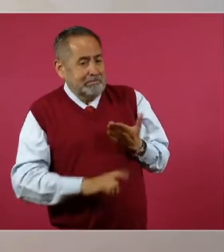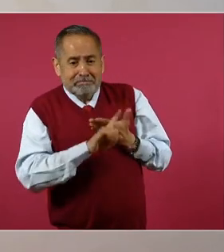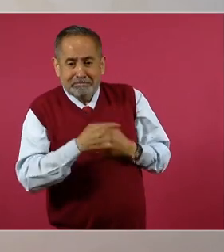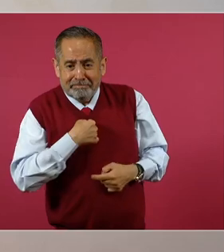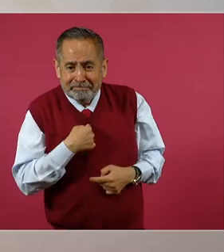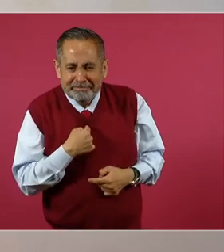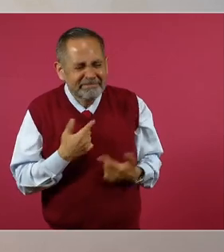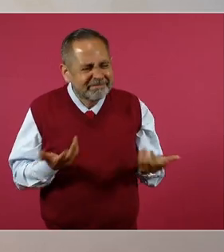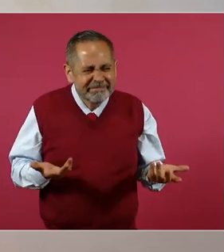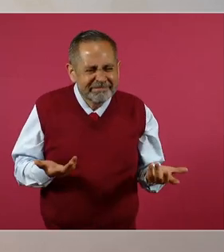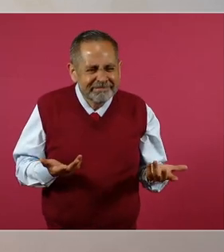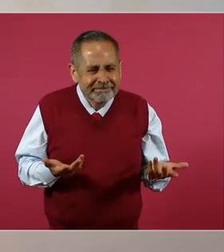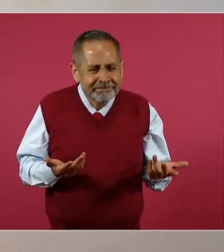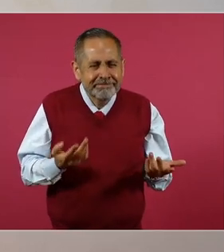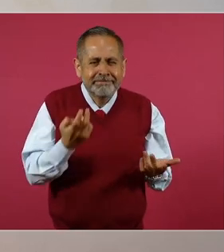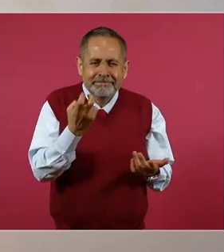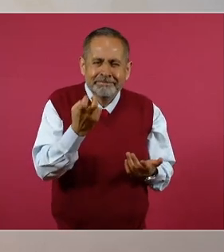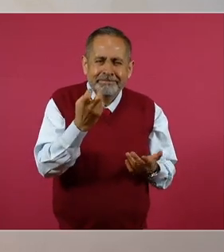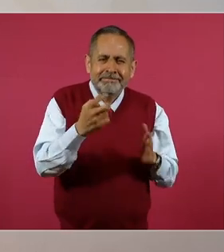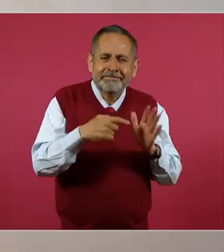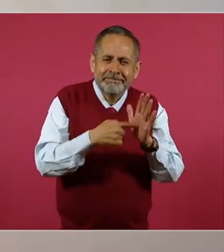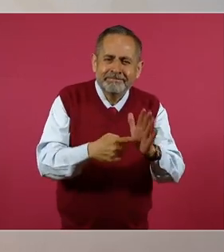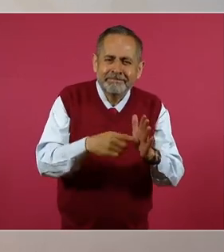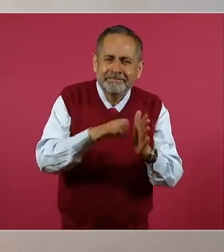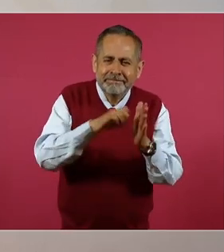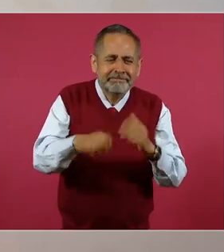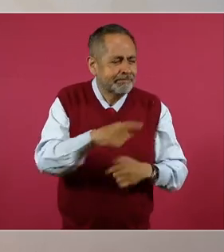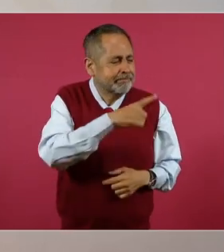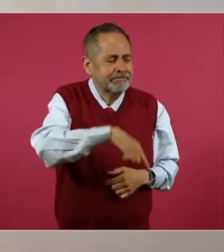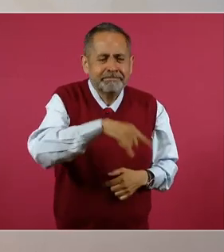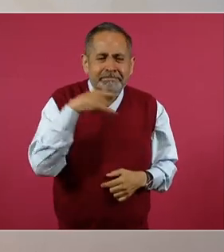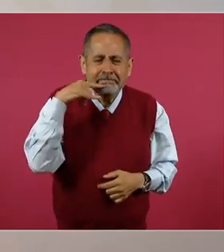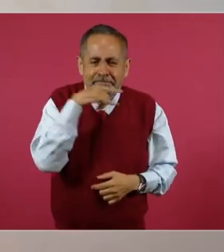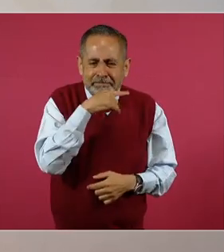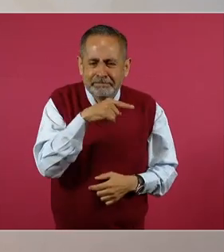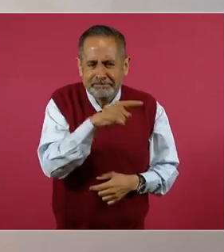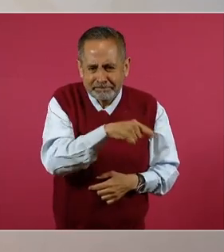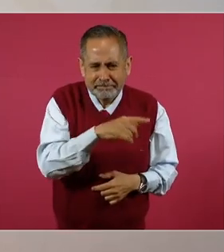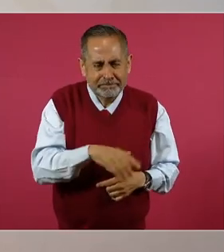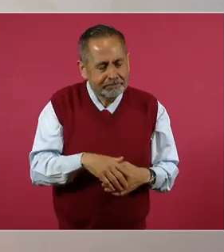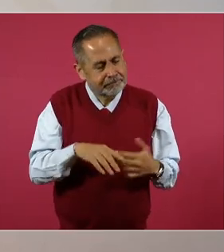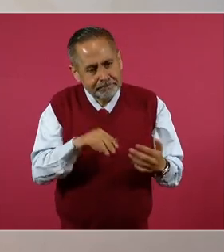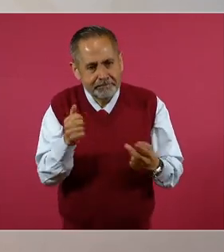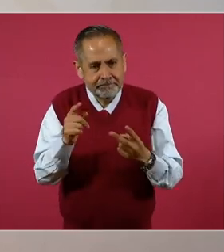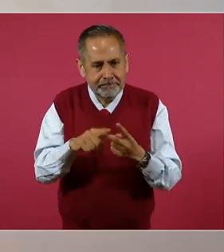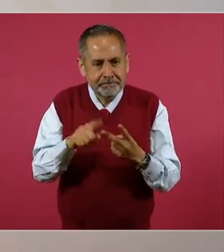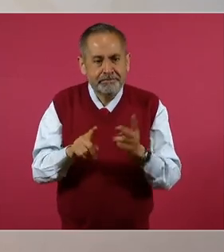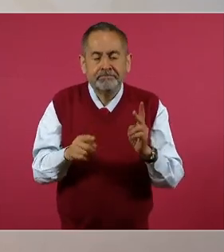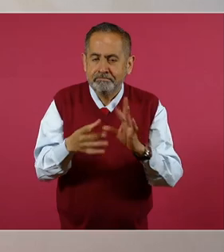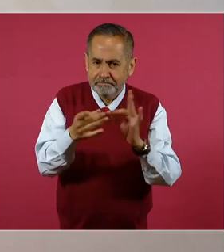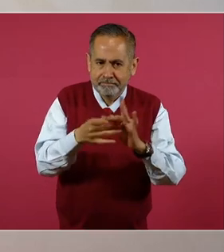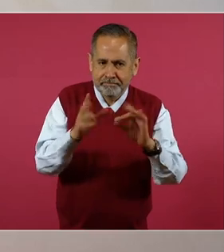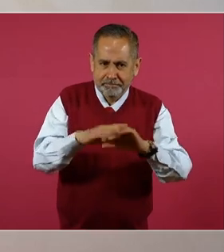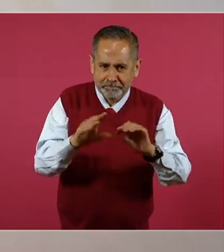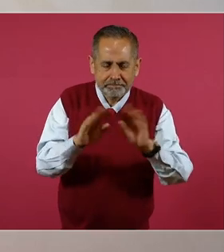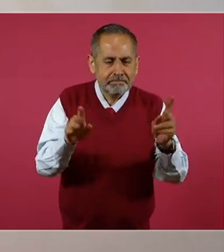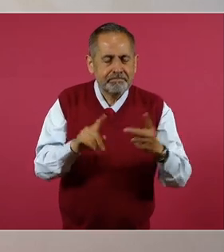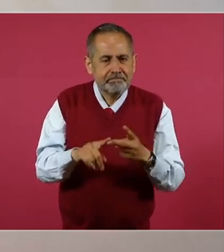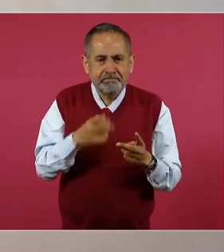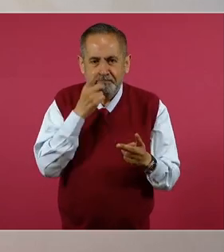Pero es un ejemplo de la hipocresía. El otro asunto, que hay que